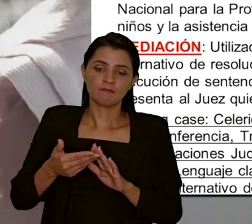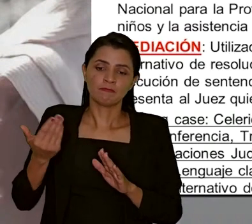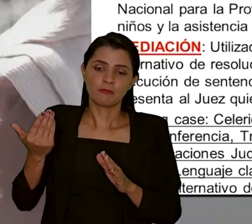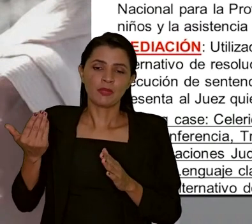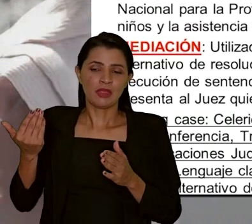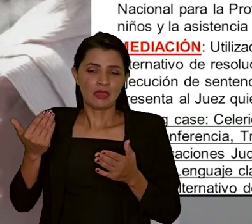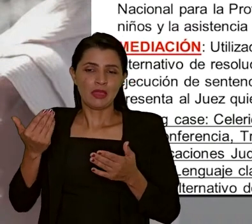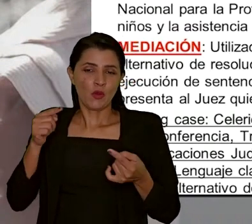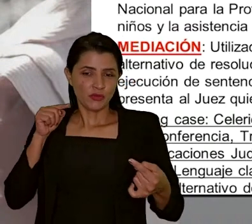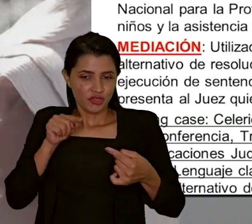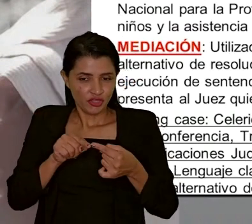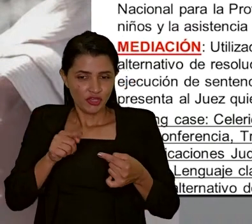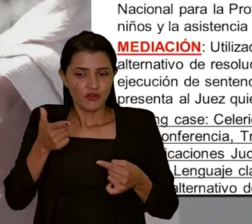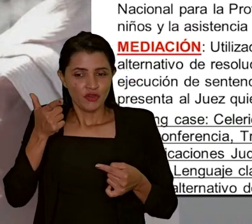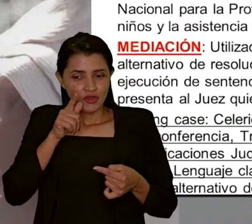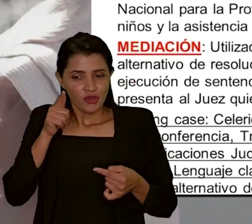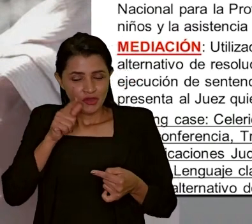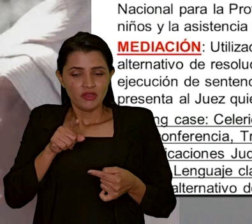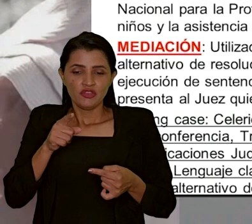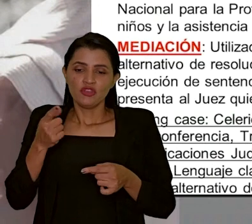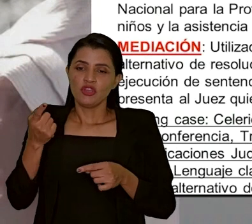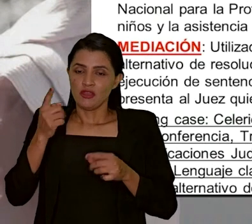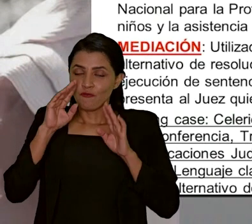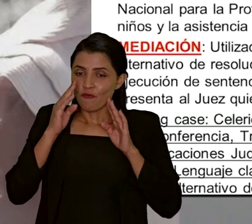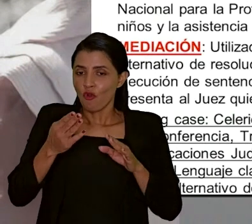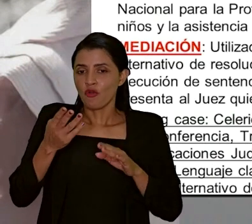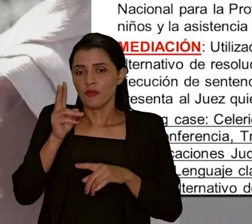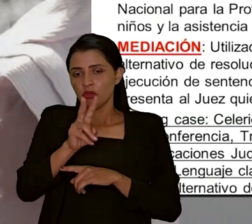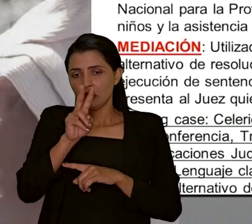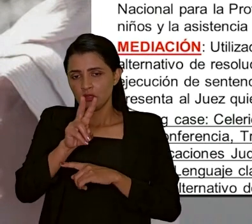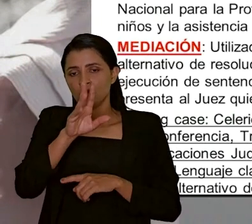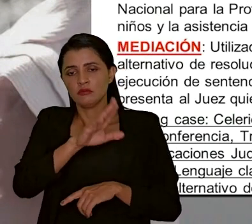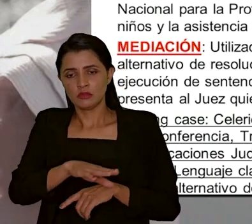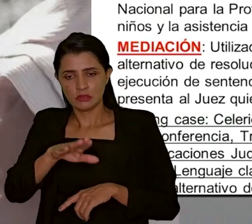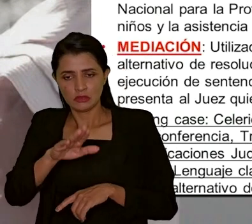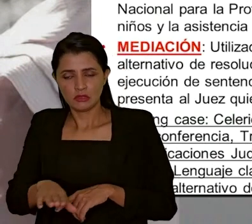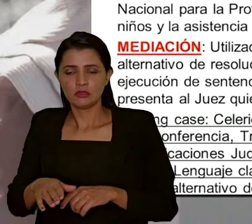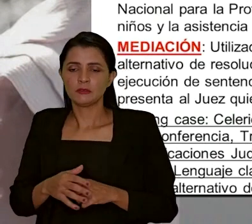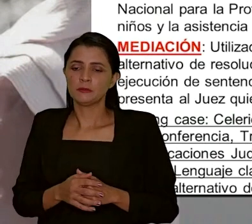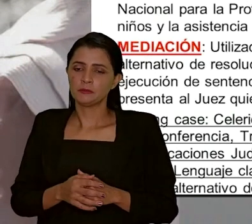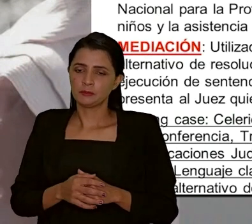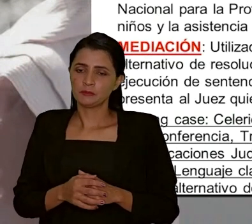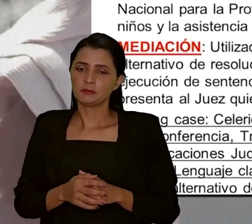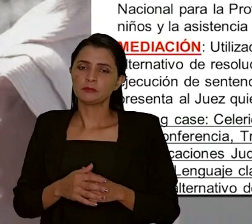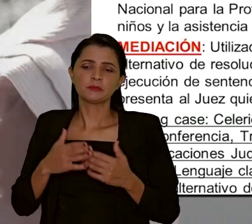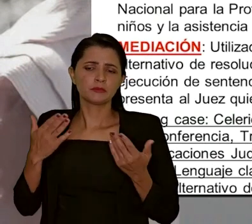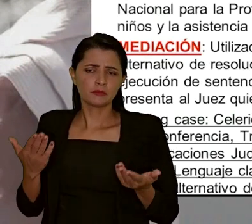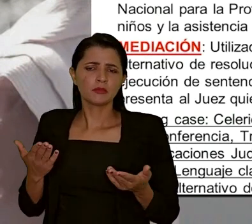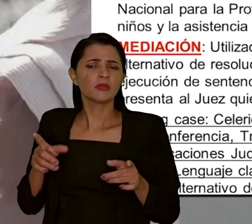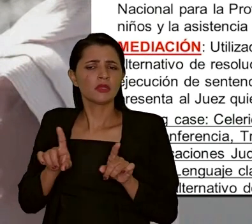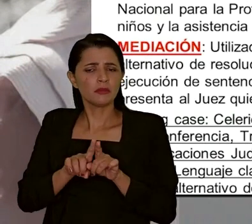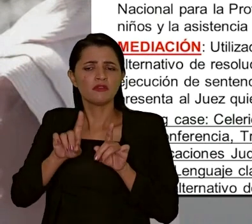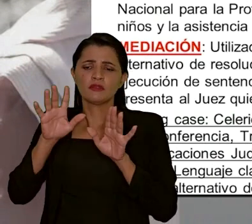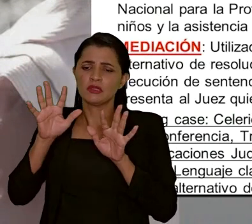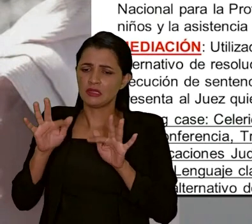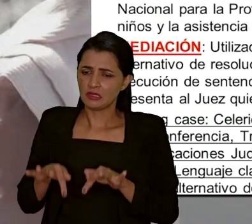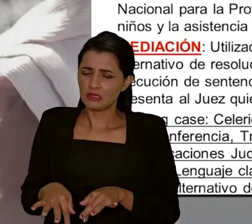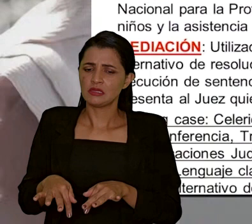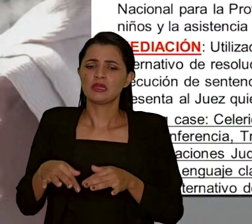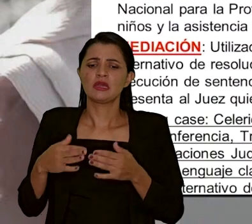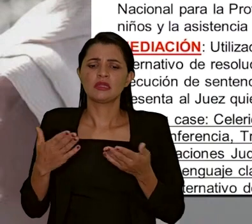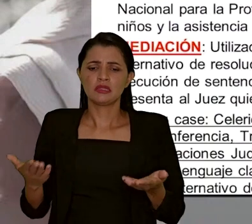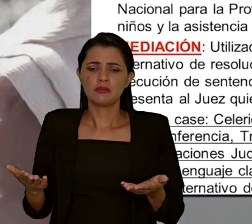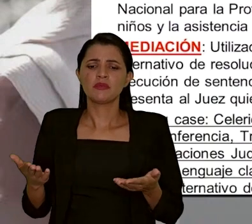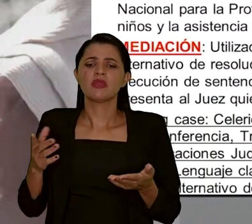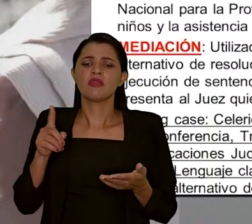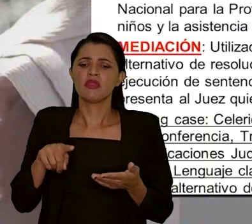con esta rapidez. Entonces decimos, para terminar, celeridad, inmediatez, oralidad, el uso